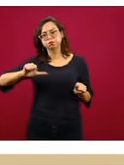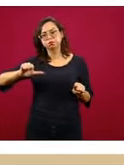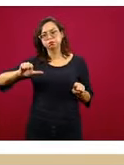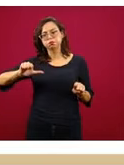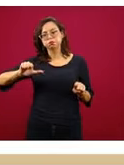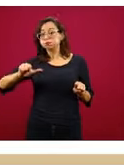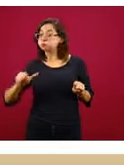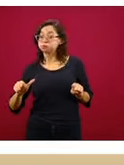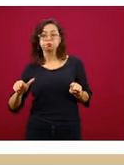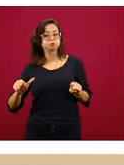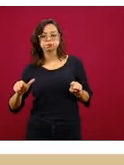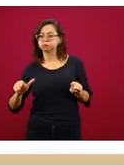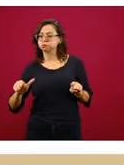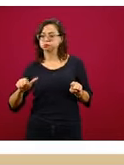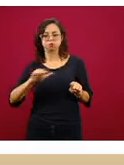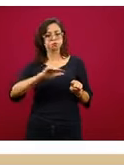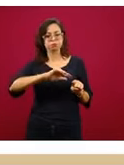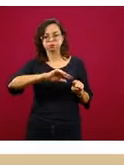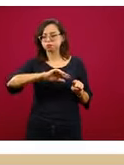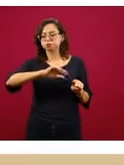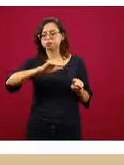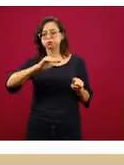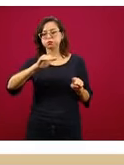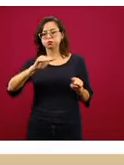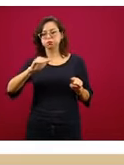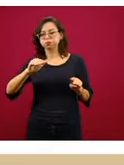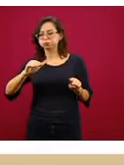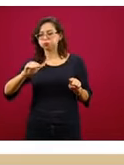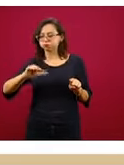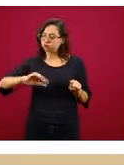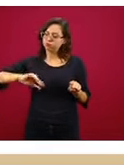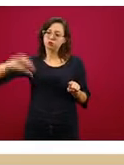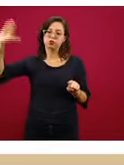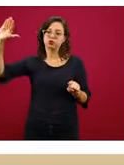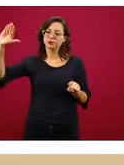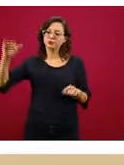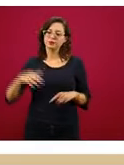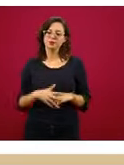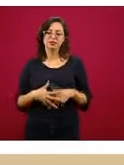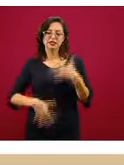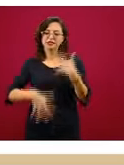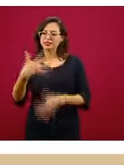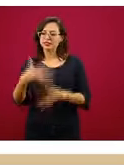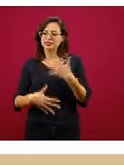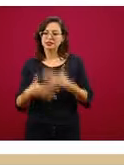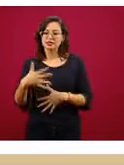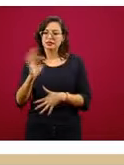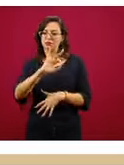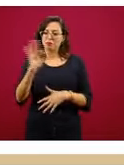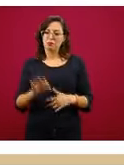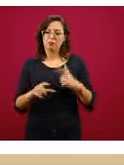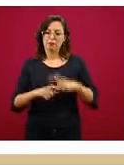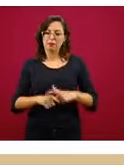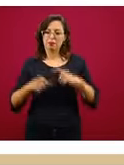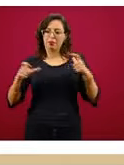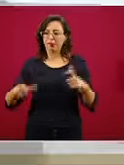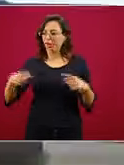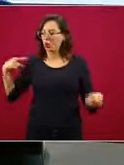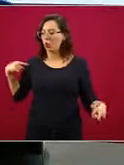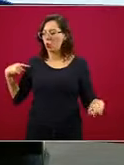había alcanzado un descenso sostenido y hay un rebrote. 15% de incremento en la última